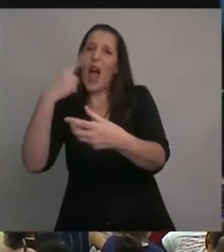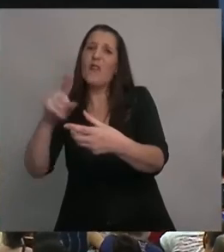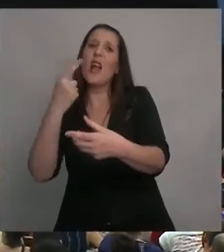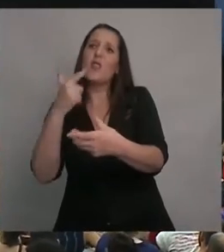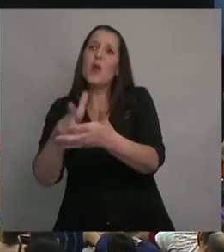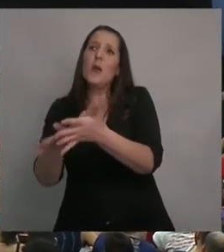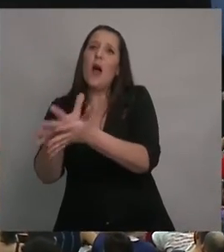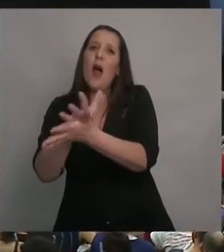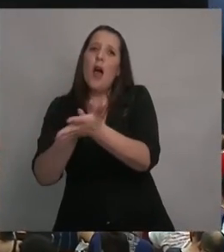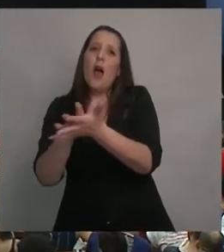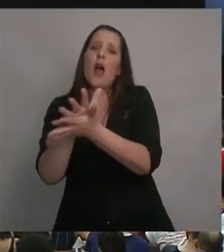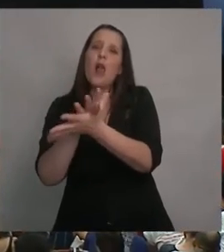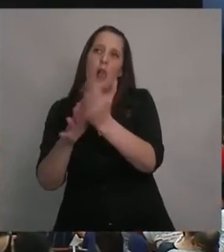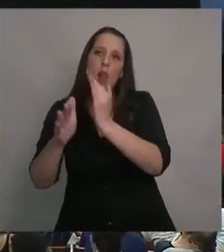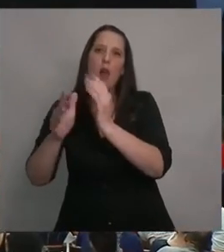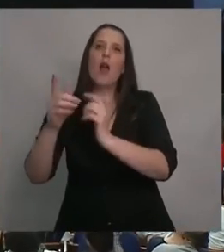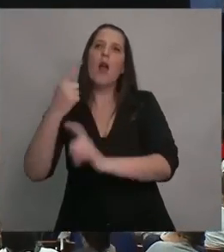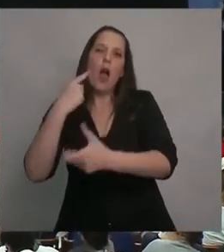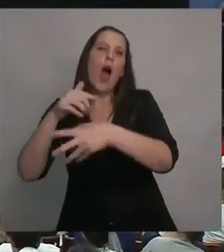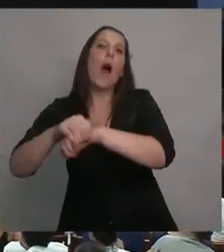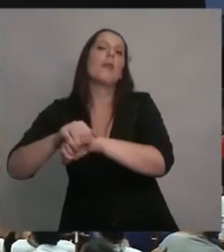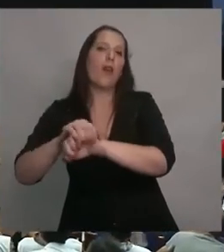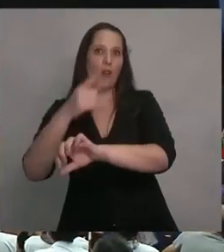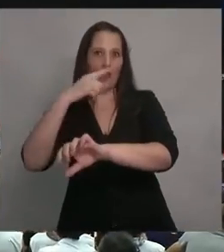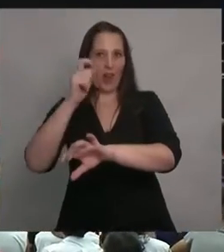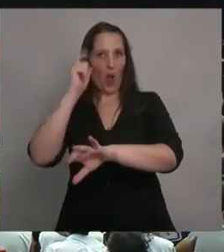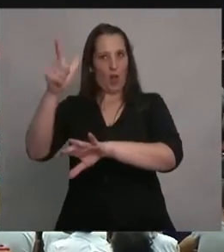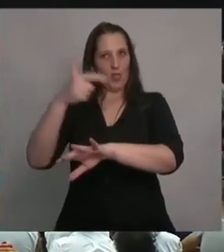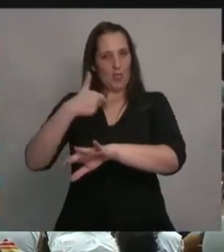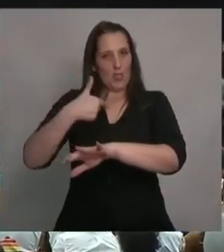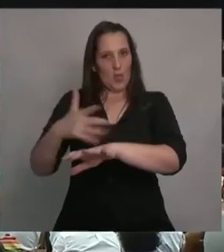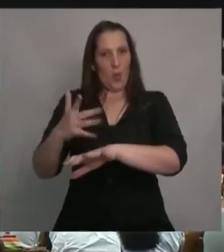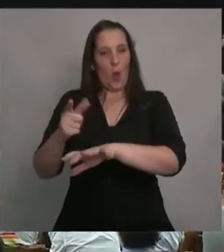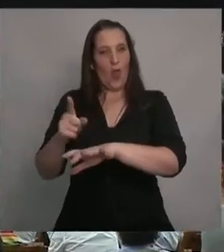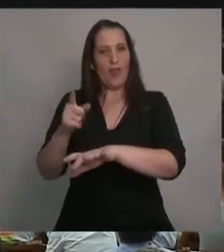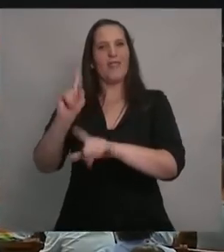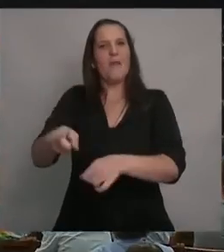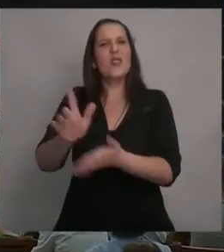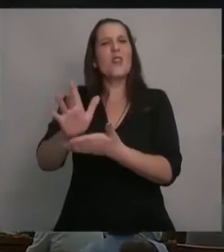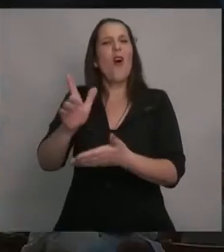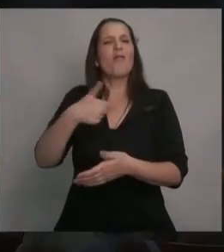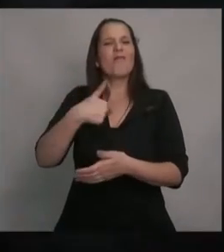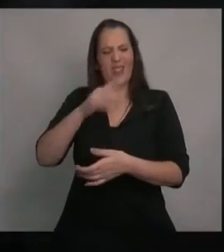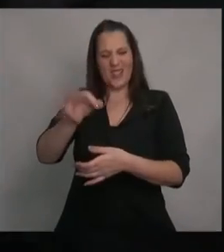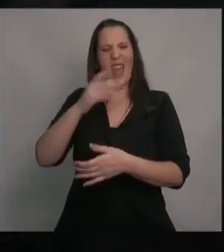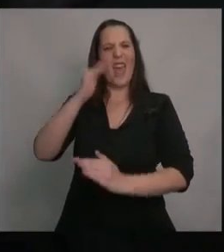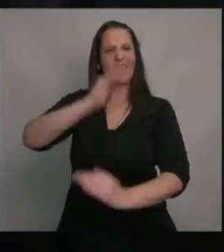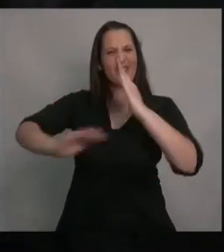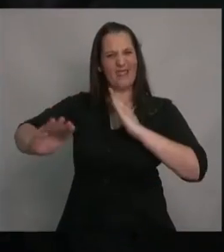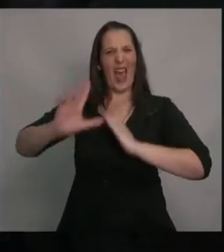me hice amigo de ellos, yo soy un poquito artes marciales, entonces empecé a practicar ahí, y bueno, por lo menos cuando saca que no me destripen, ¿no? Y